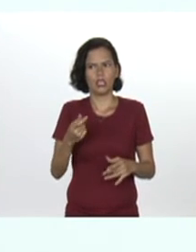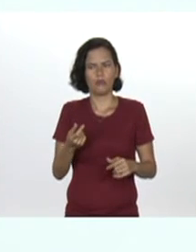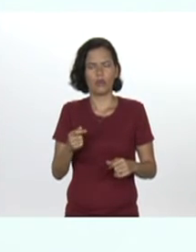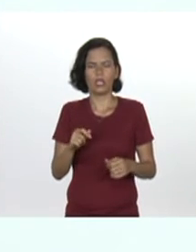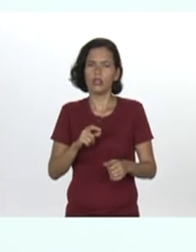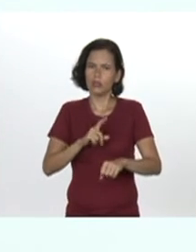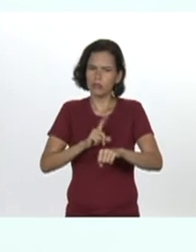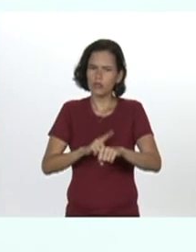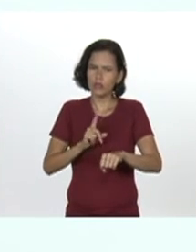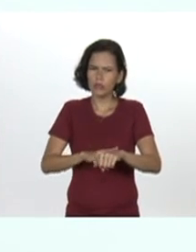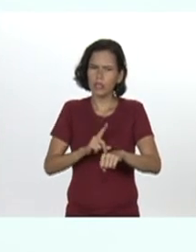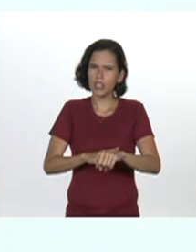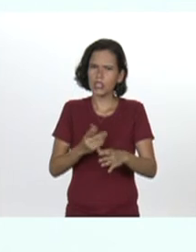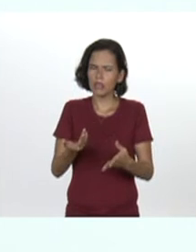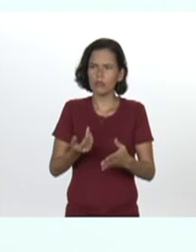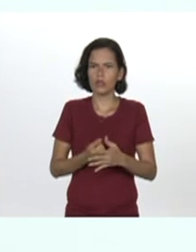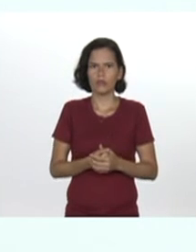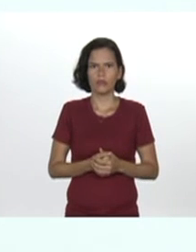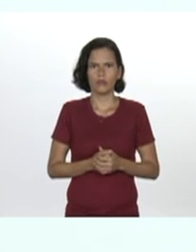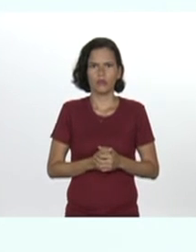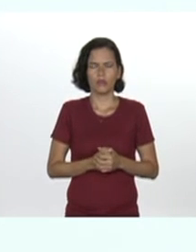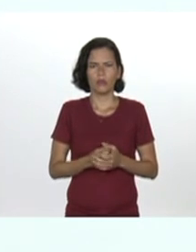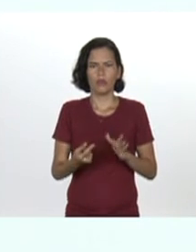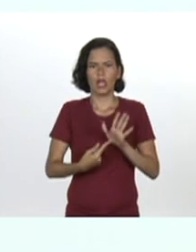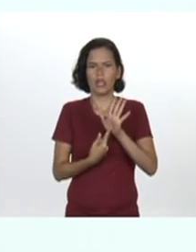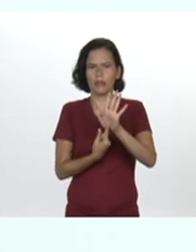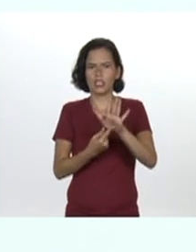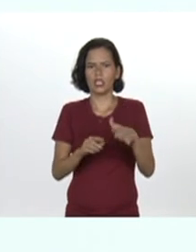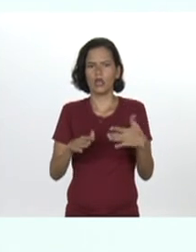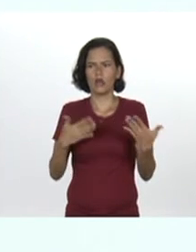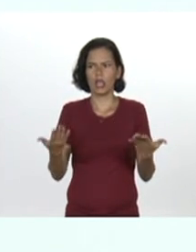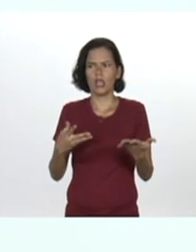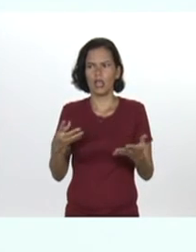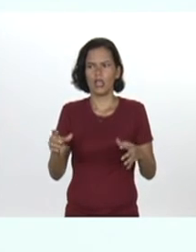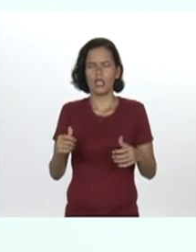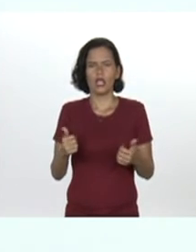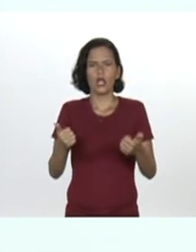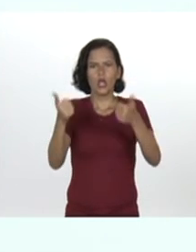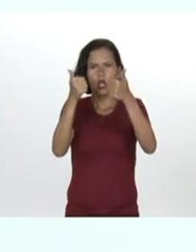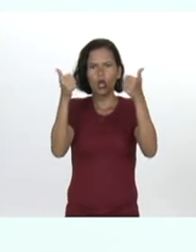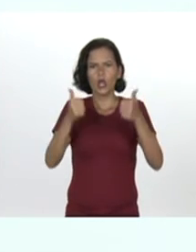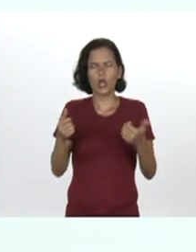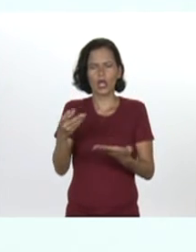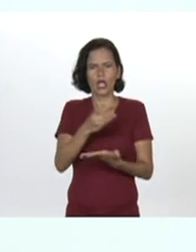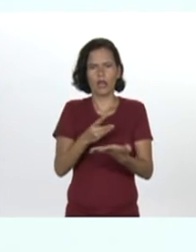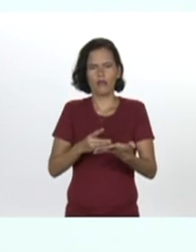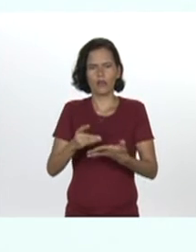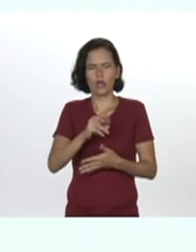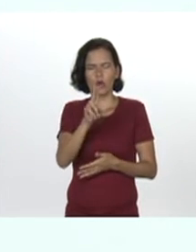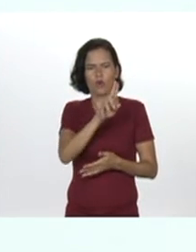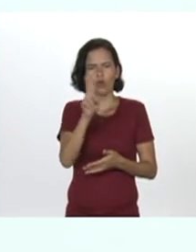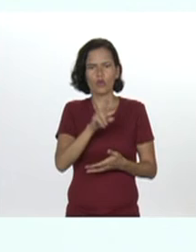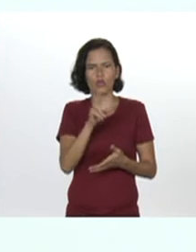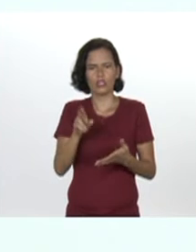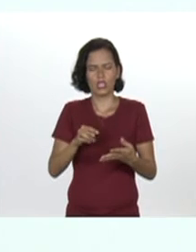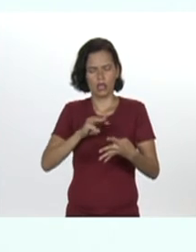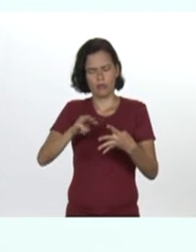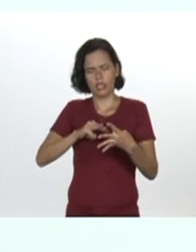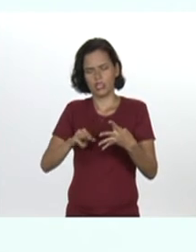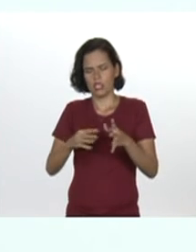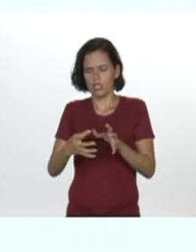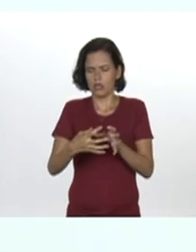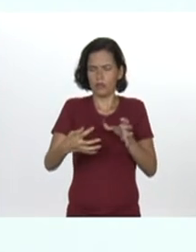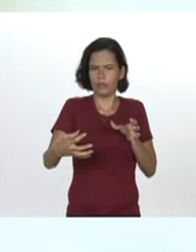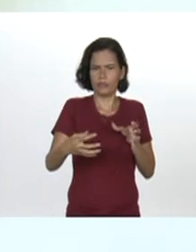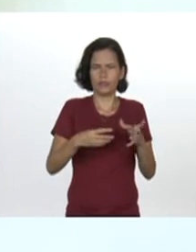durabilidad. Para la preparación, para la representación de lo que es la parte gráfica, utilizar material en 2 dimensiones, ¿ok? Eso